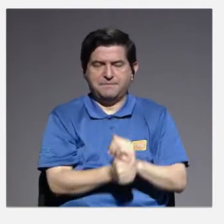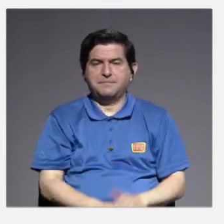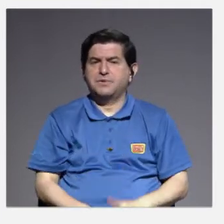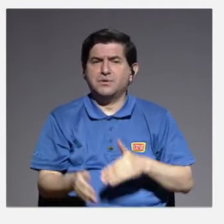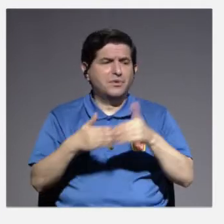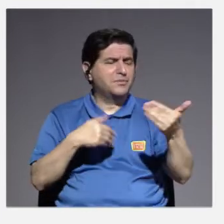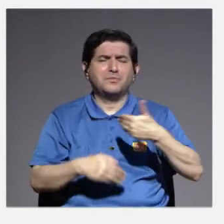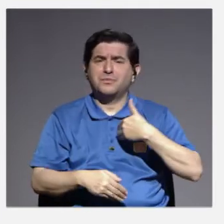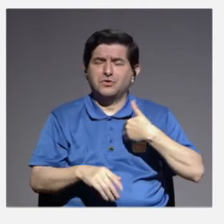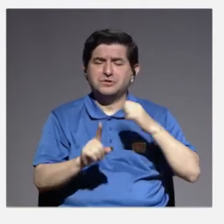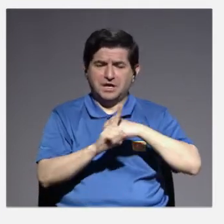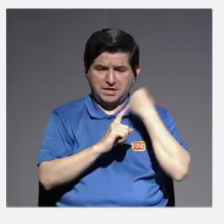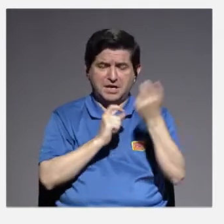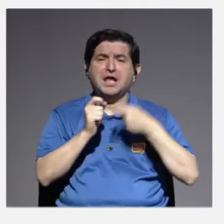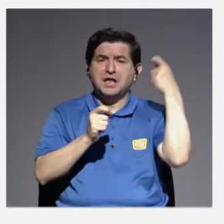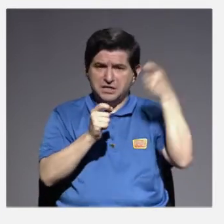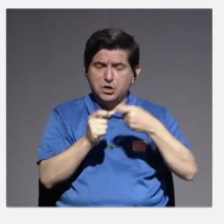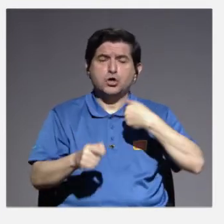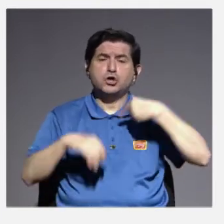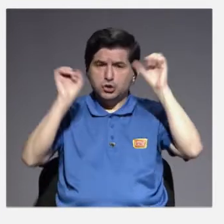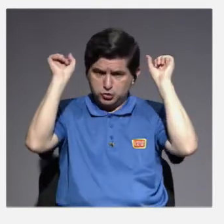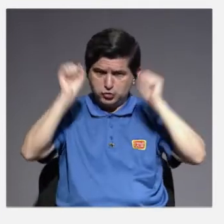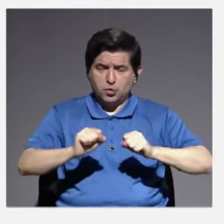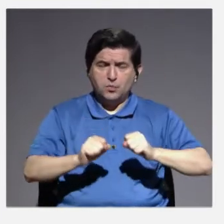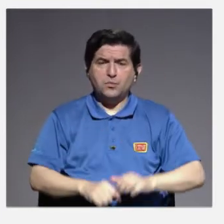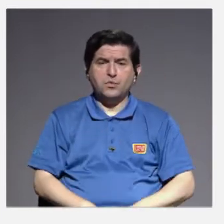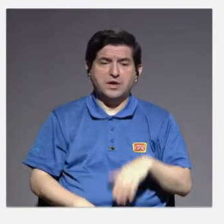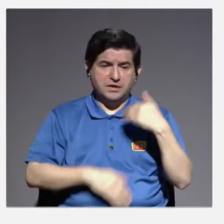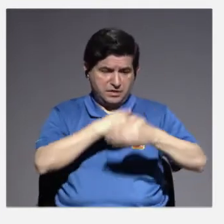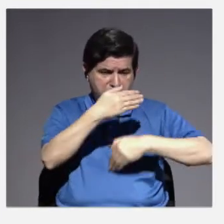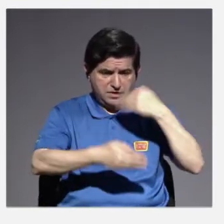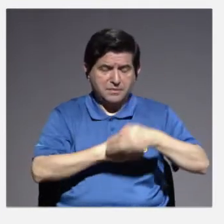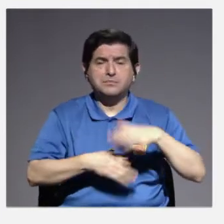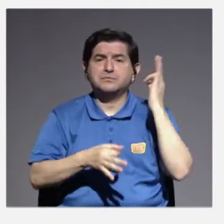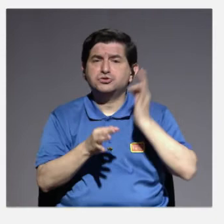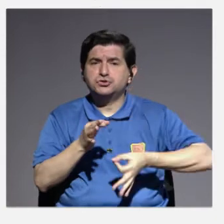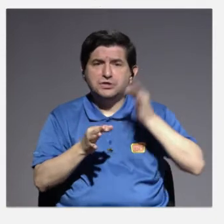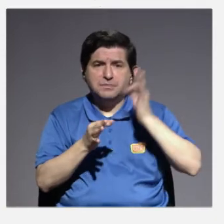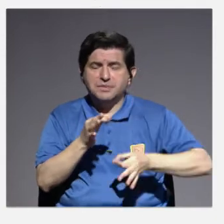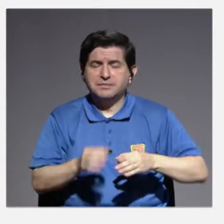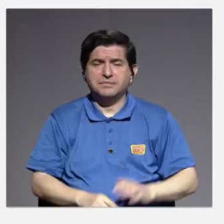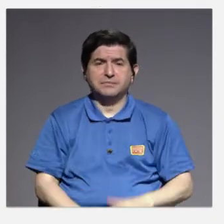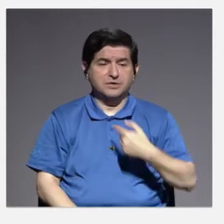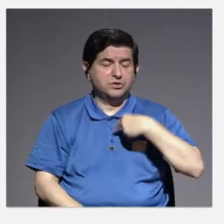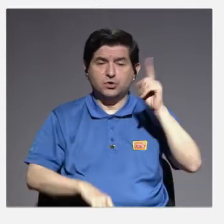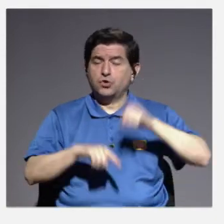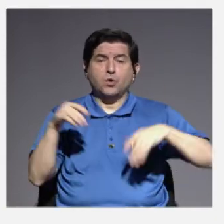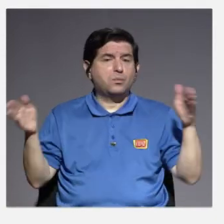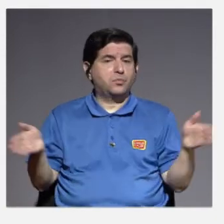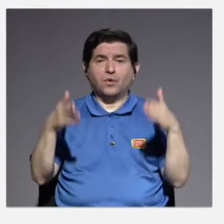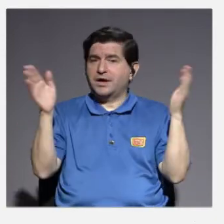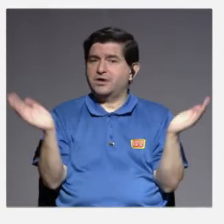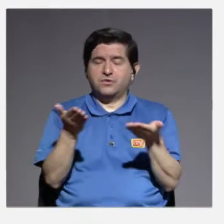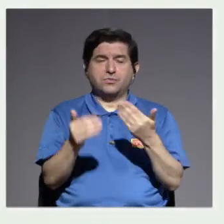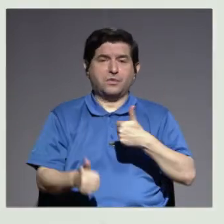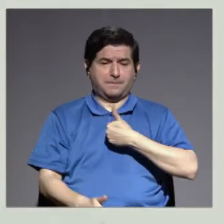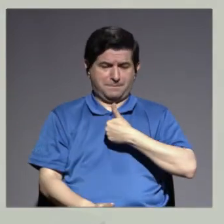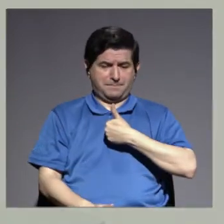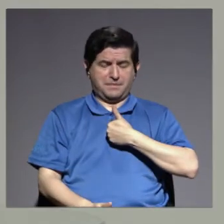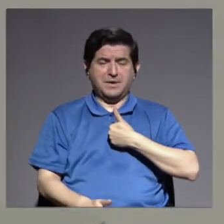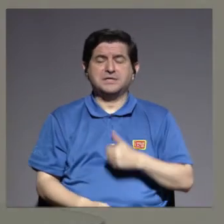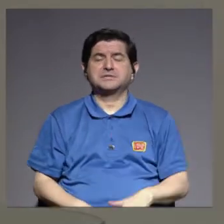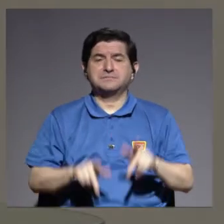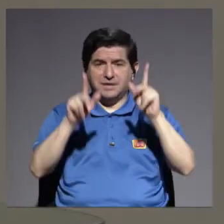tenga las condiciones específicas para yo poder llevar a cabo este proceso, simplemente no lo puedo impulsar porque mi propio personal